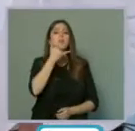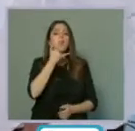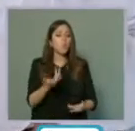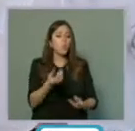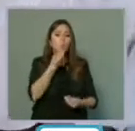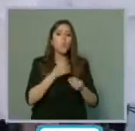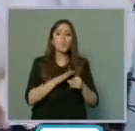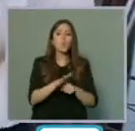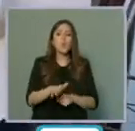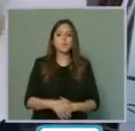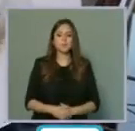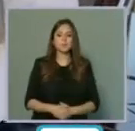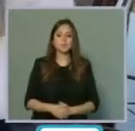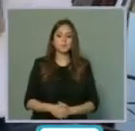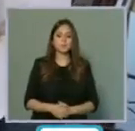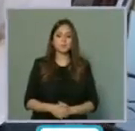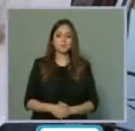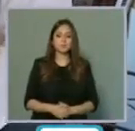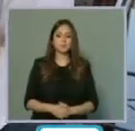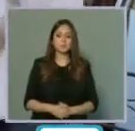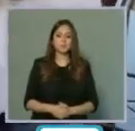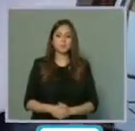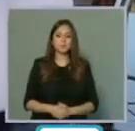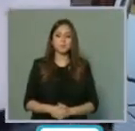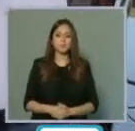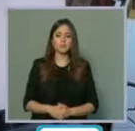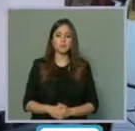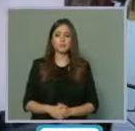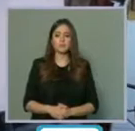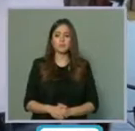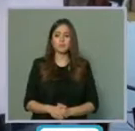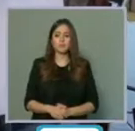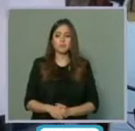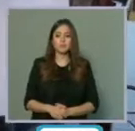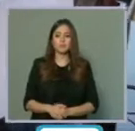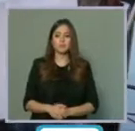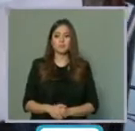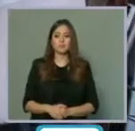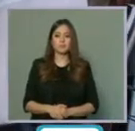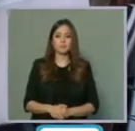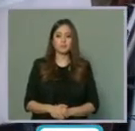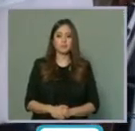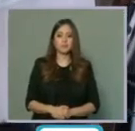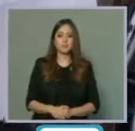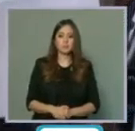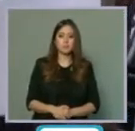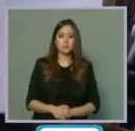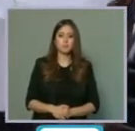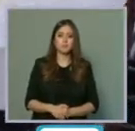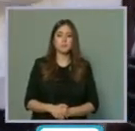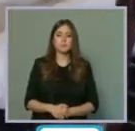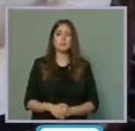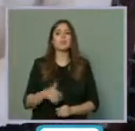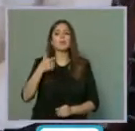Ajá. Por ejemplo, cosas, conservas repasadas,